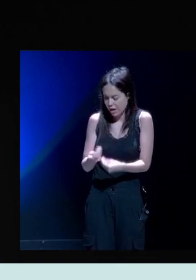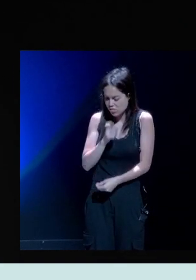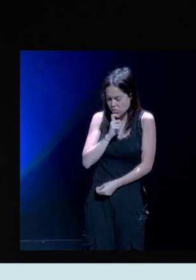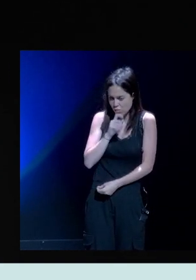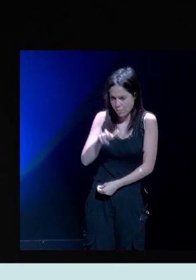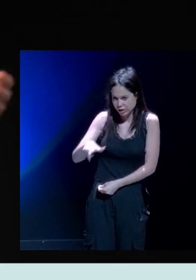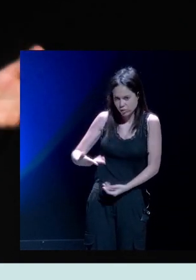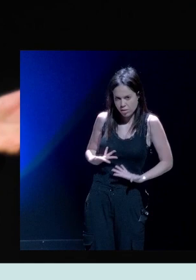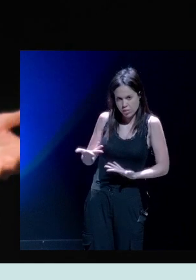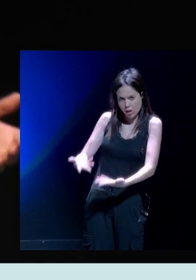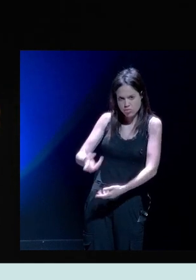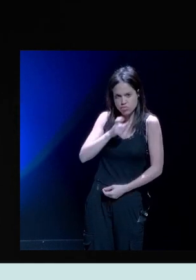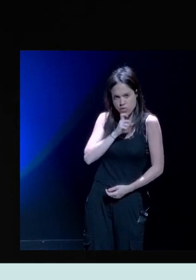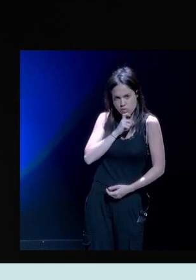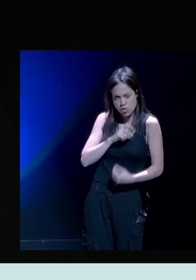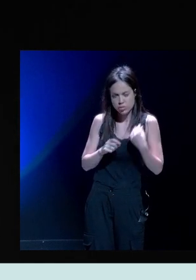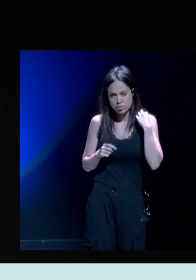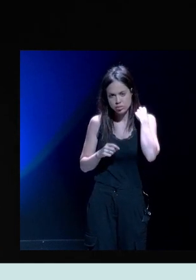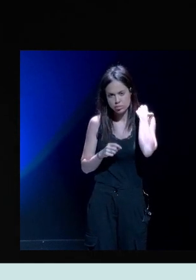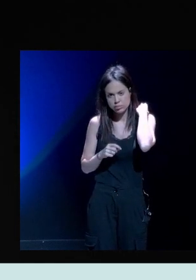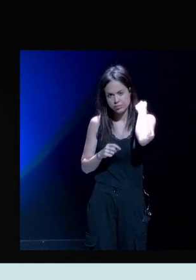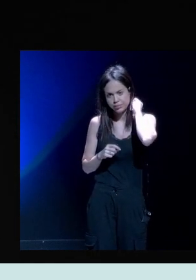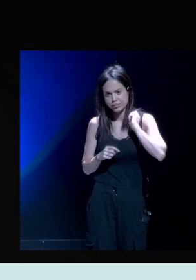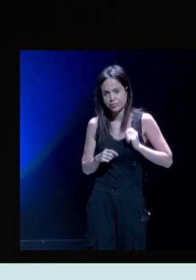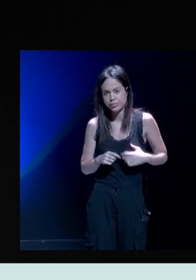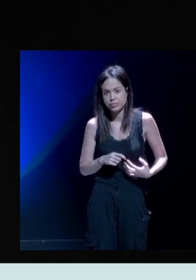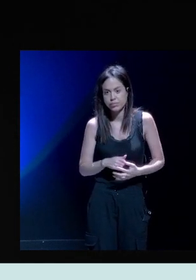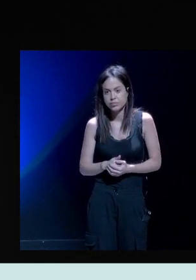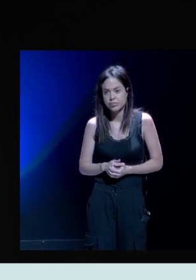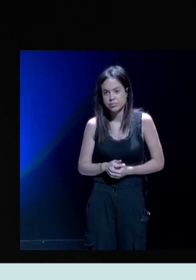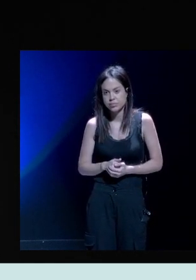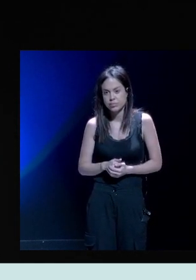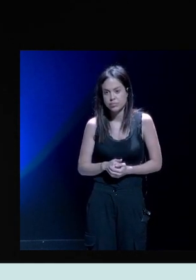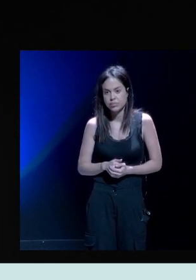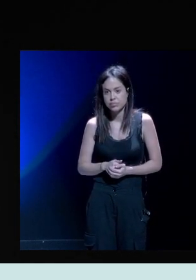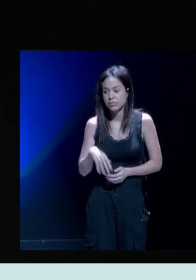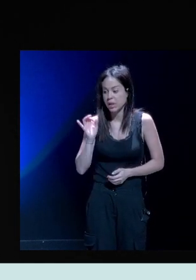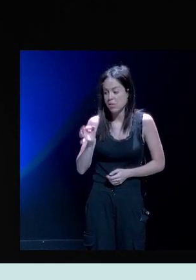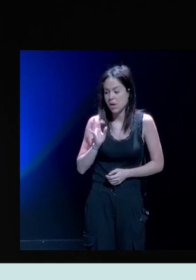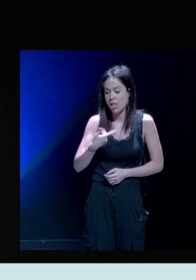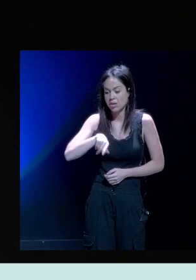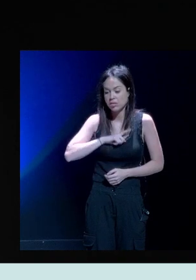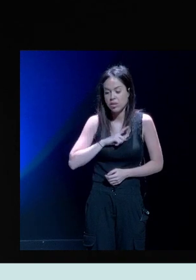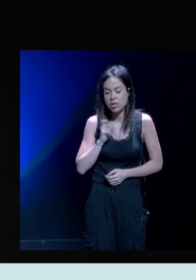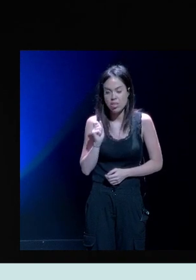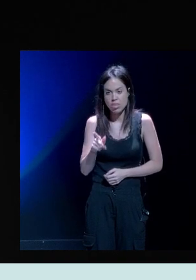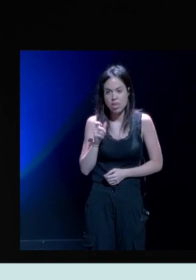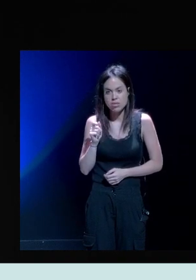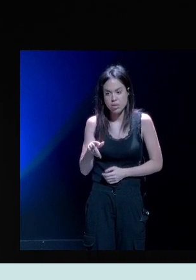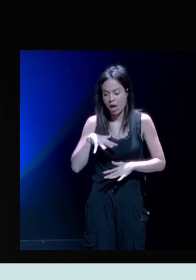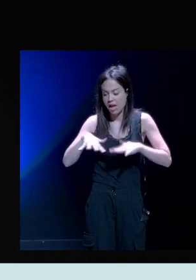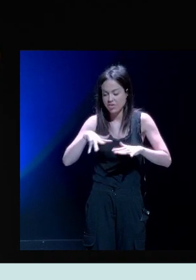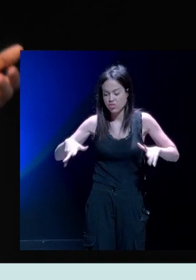estas personas? Porque efectivamente tenemos tendencia a concentrar las